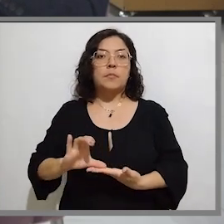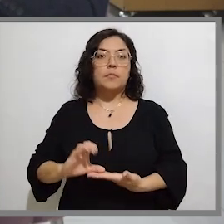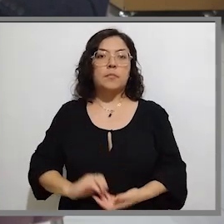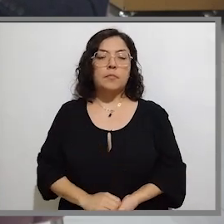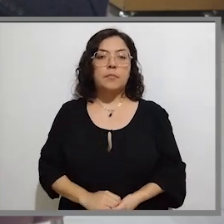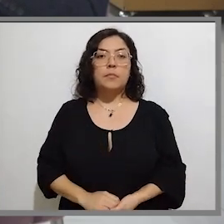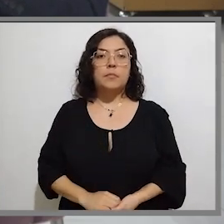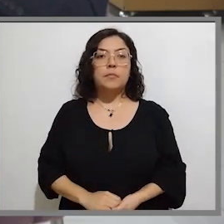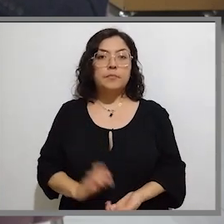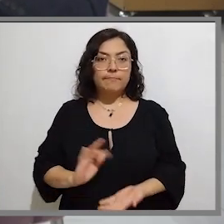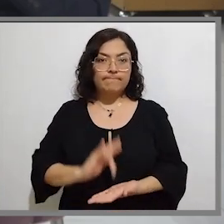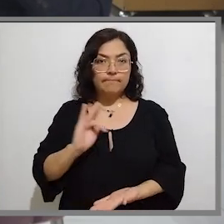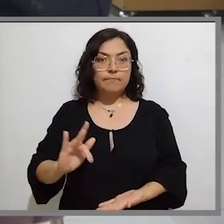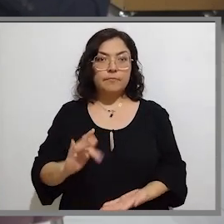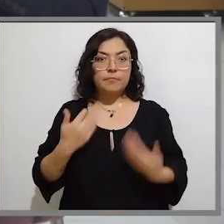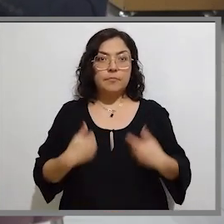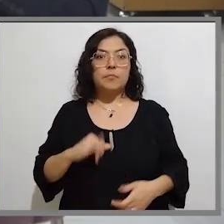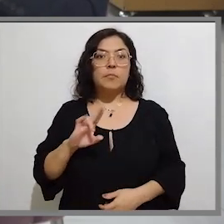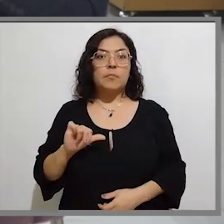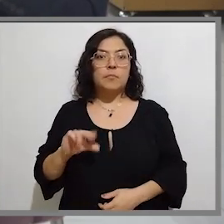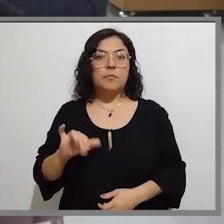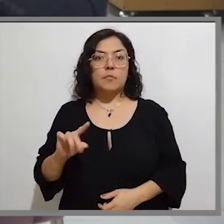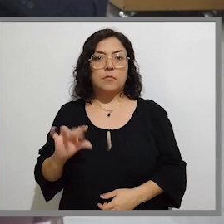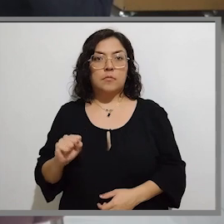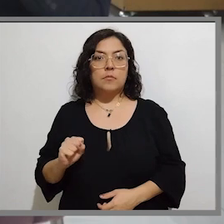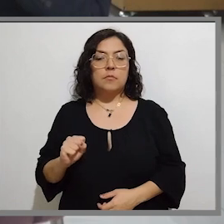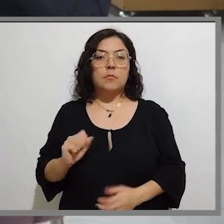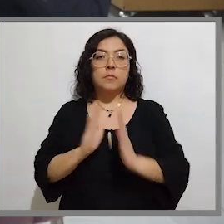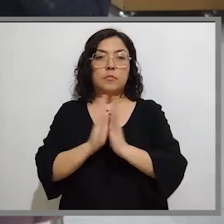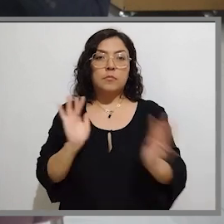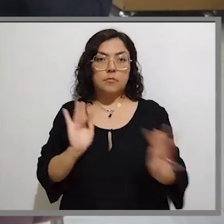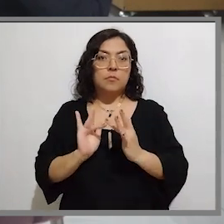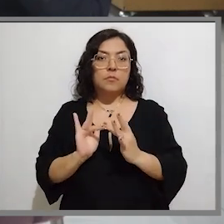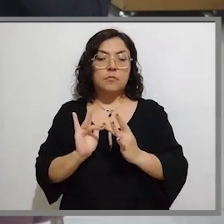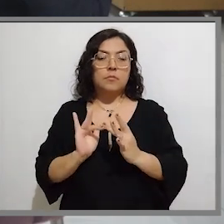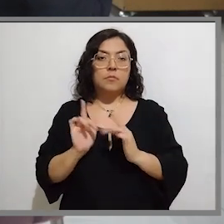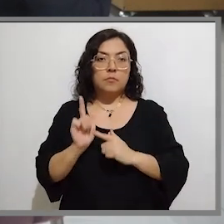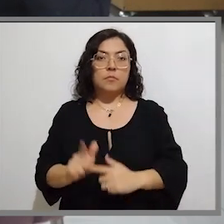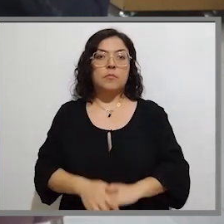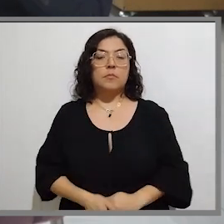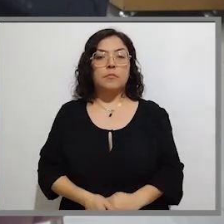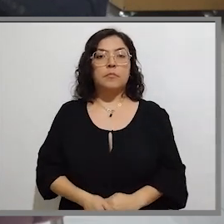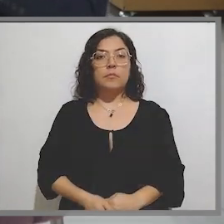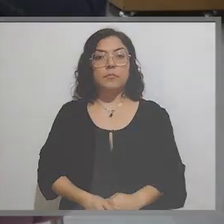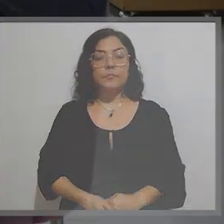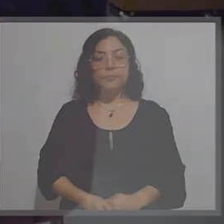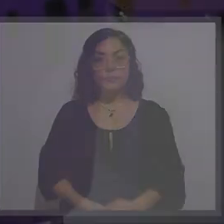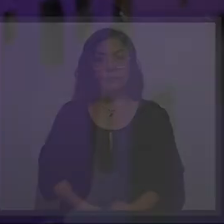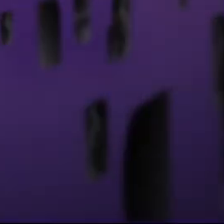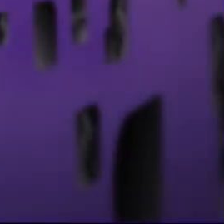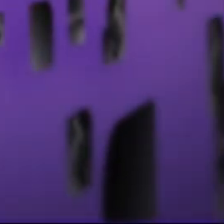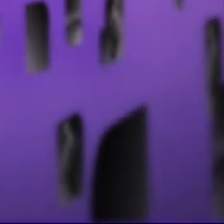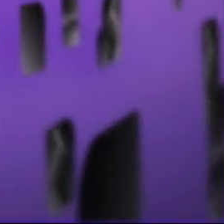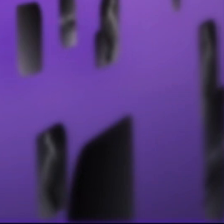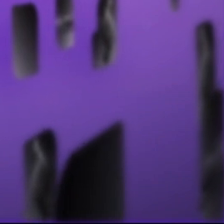este Instituto Electoral. Muchas gracias, su amigo consejero Juan Carlos Cisneros. Los invita a que no se despeguen, enseguida regresamos.